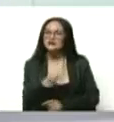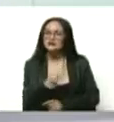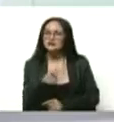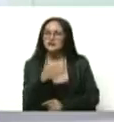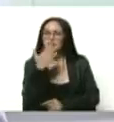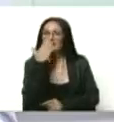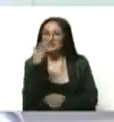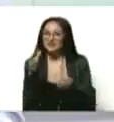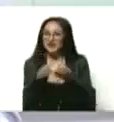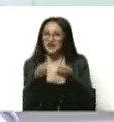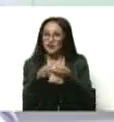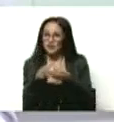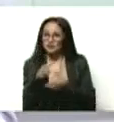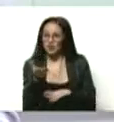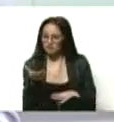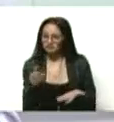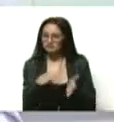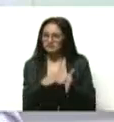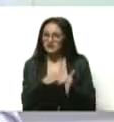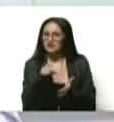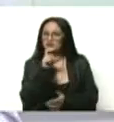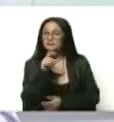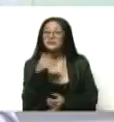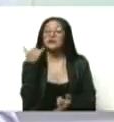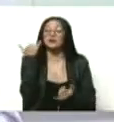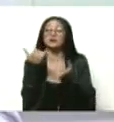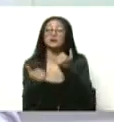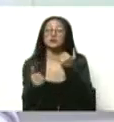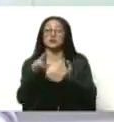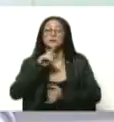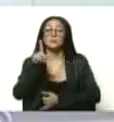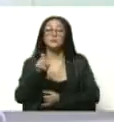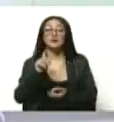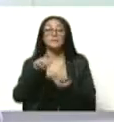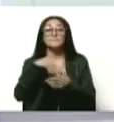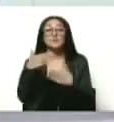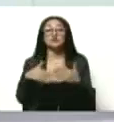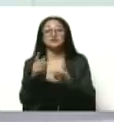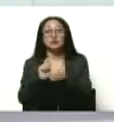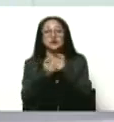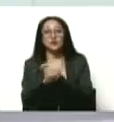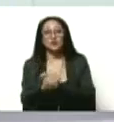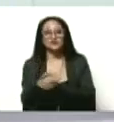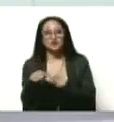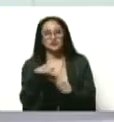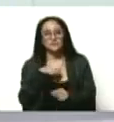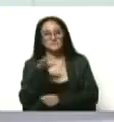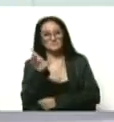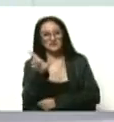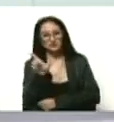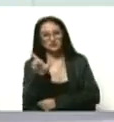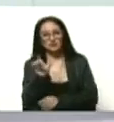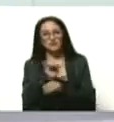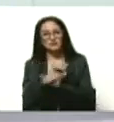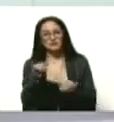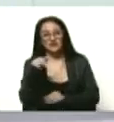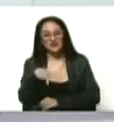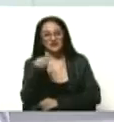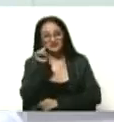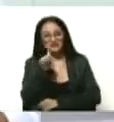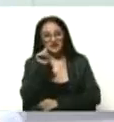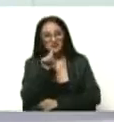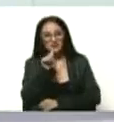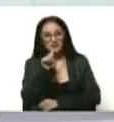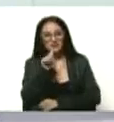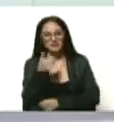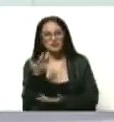la dirigencia? Y una última pregunta, el proceso de renovación del PSUV culmina este sábado, ¿no?